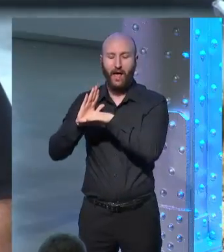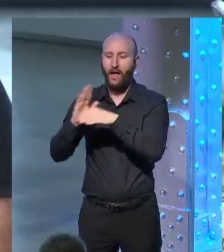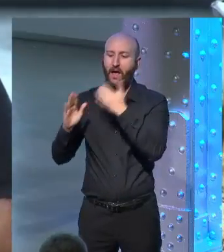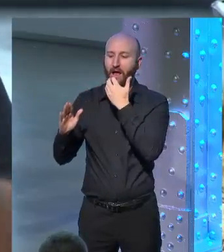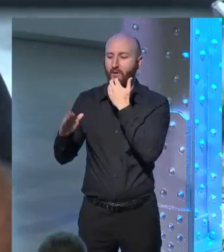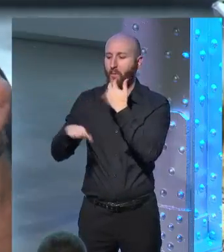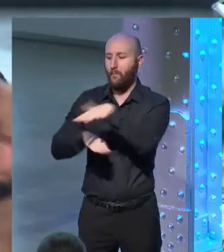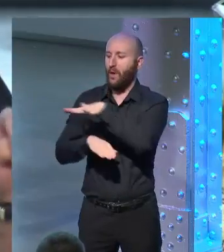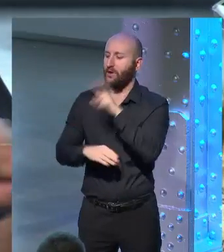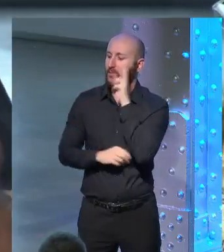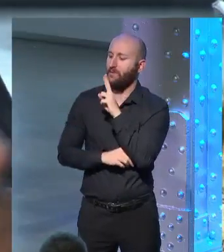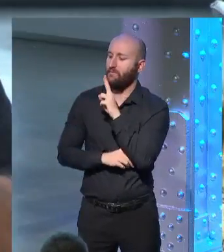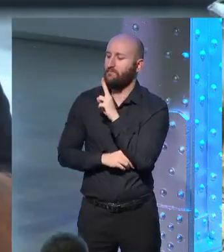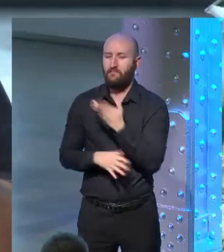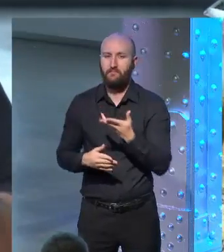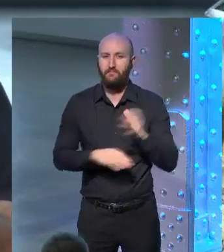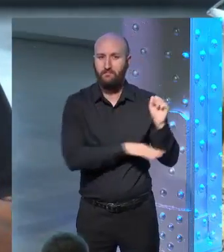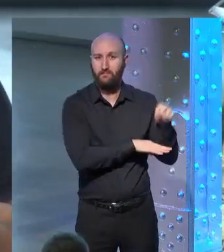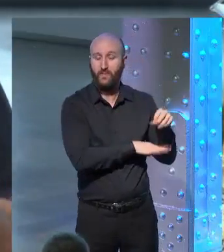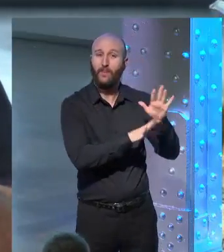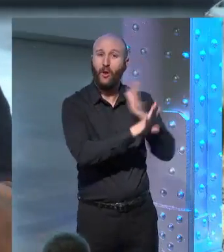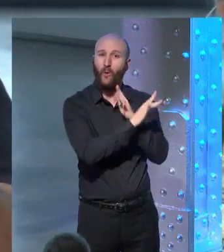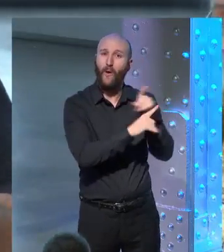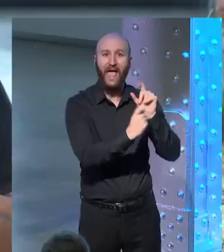¿verdad? Pero es que en ese juego online hay un chat.